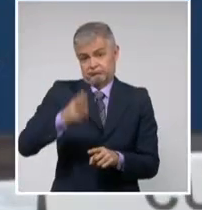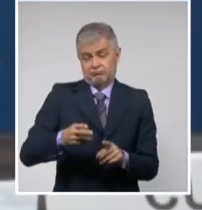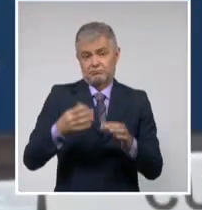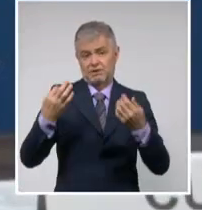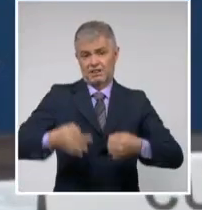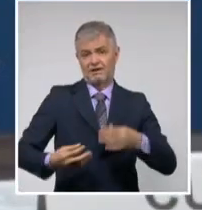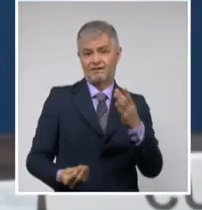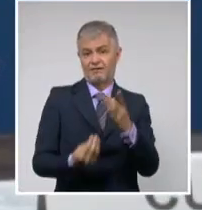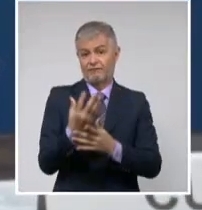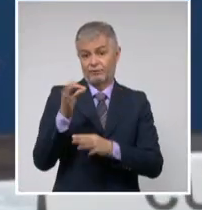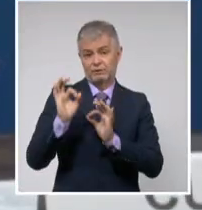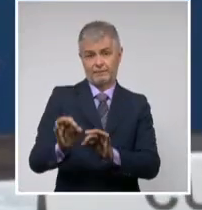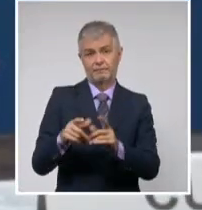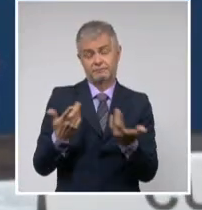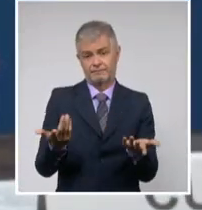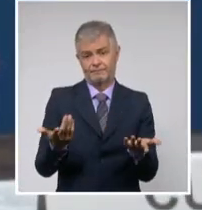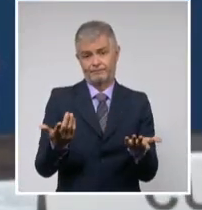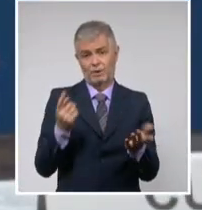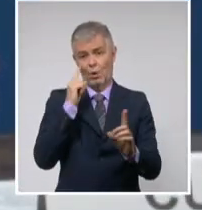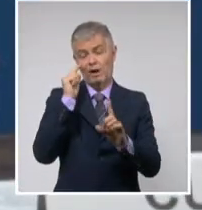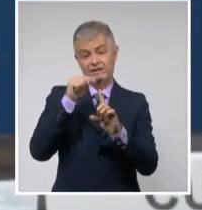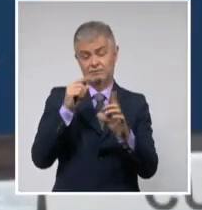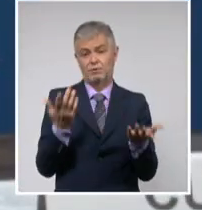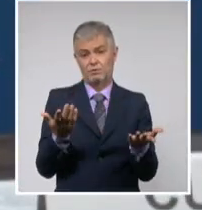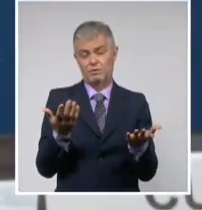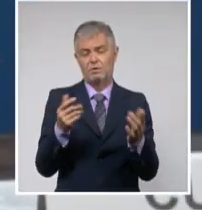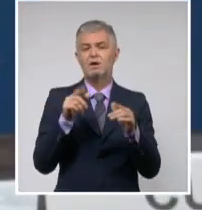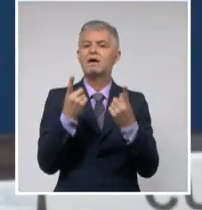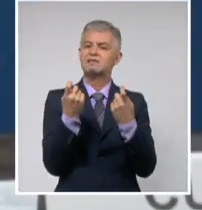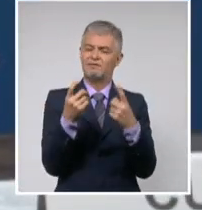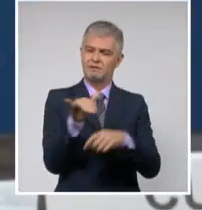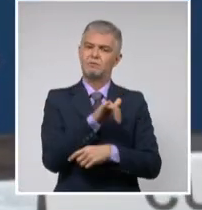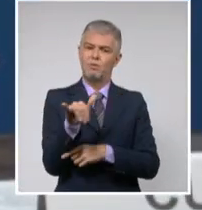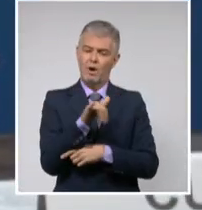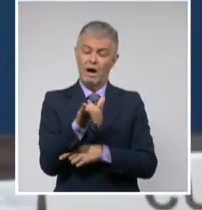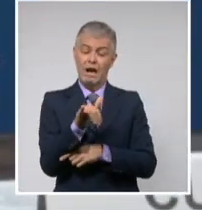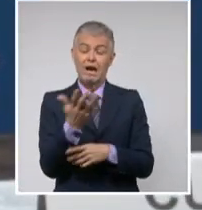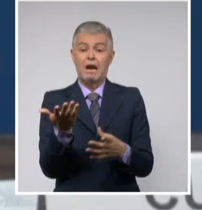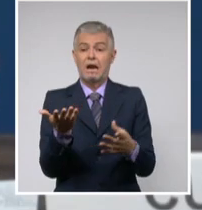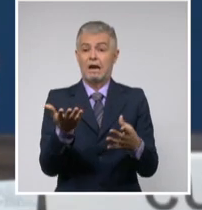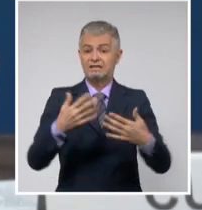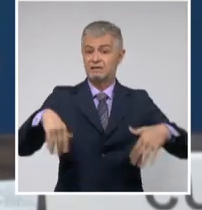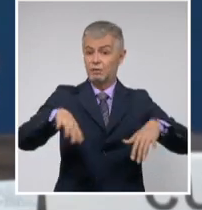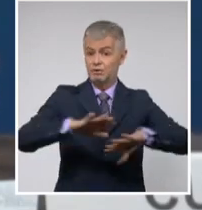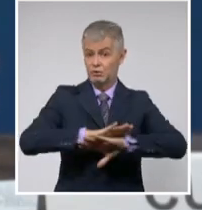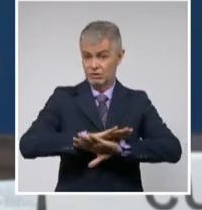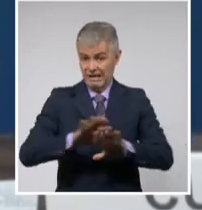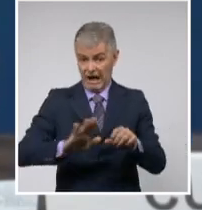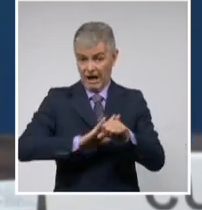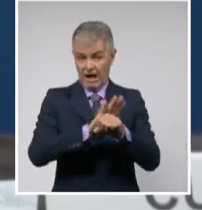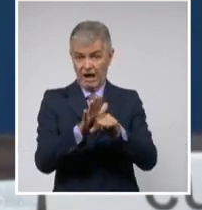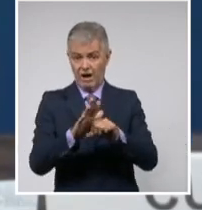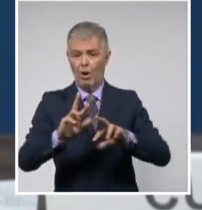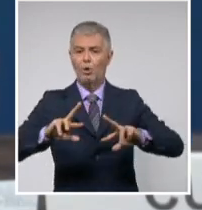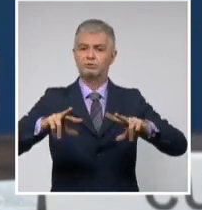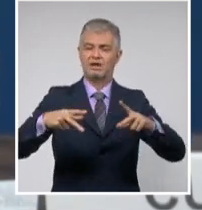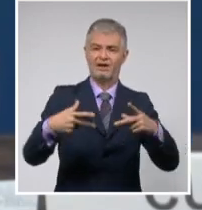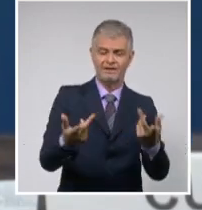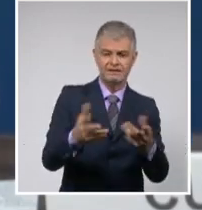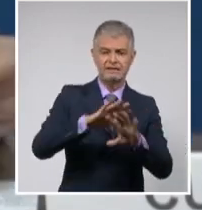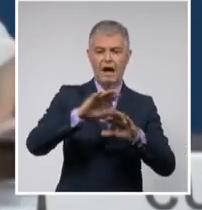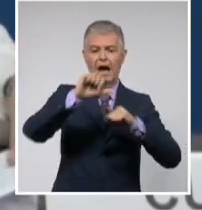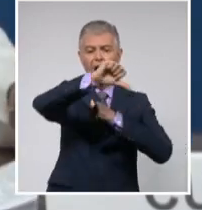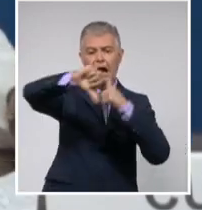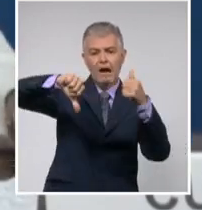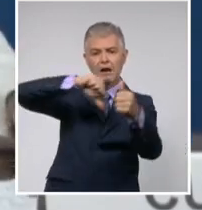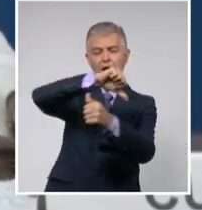Es necesario también, cuando las condiciones sanitarias lo permitan, relanzar el diálogo político regional